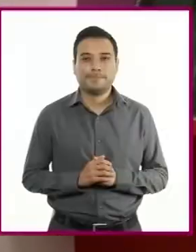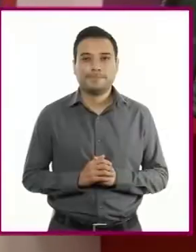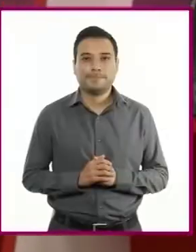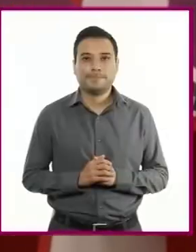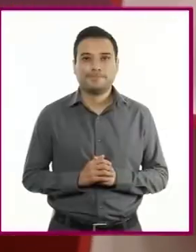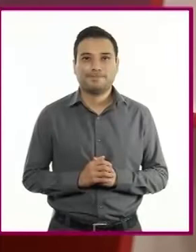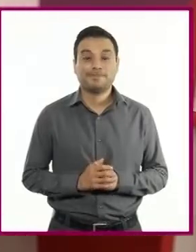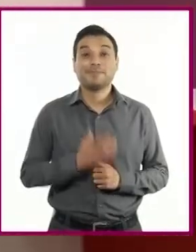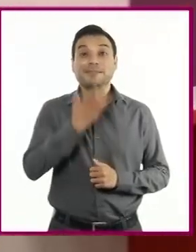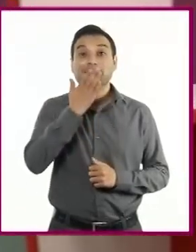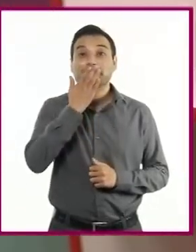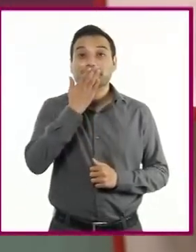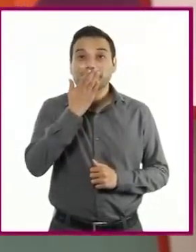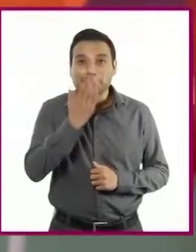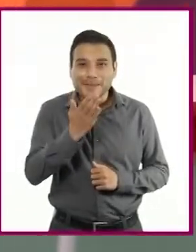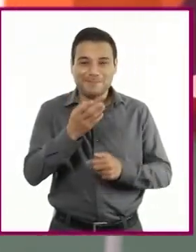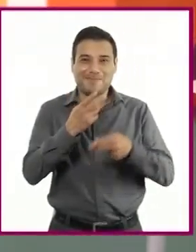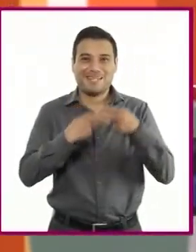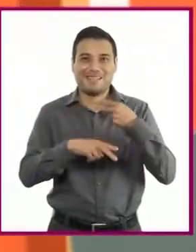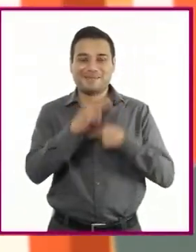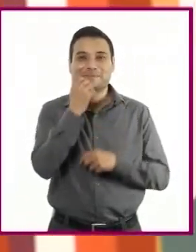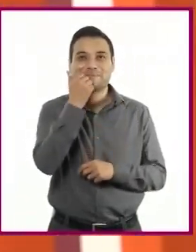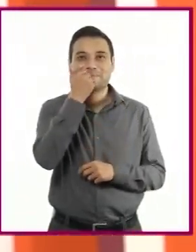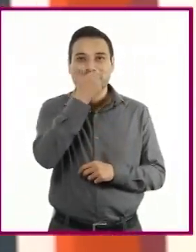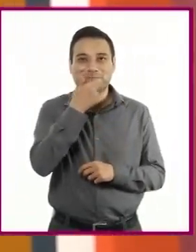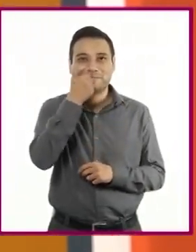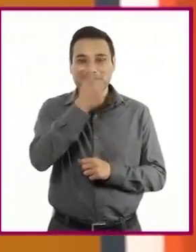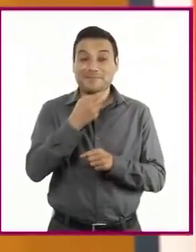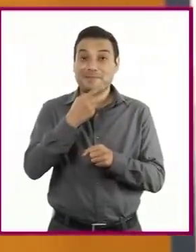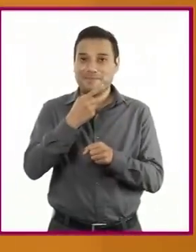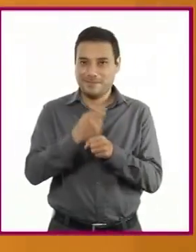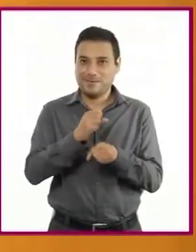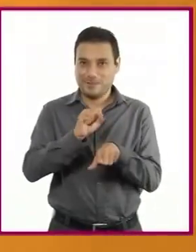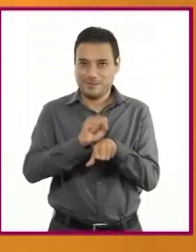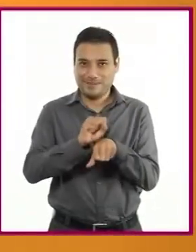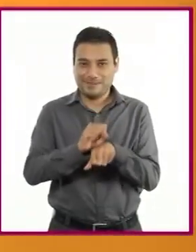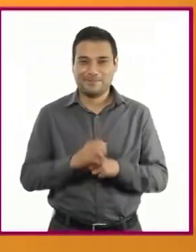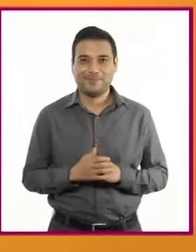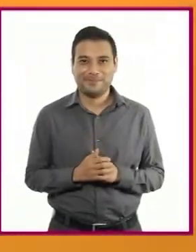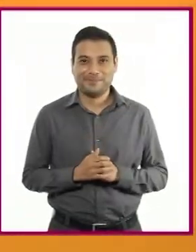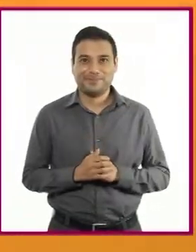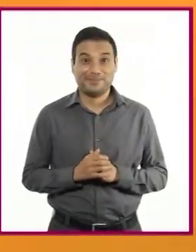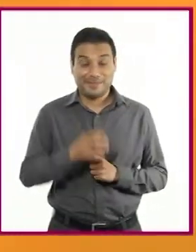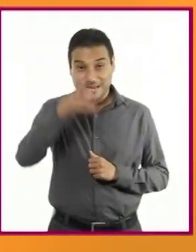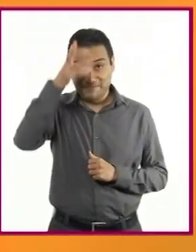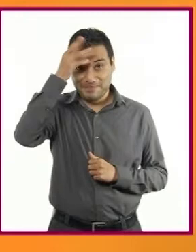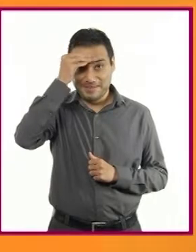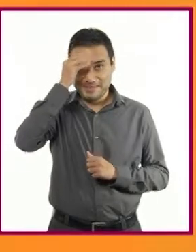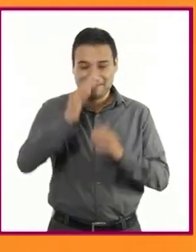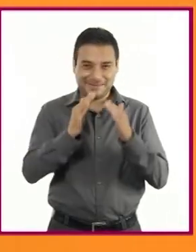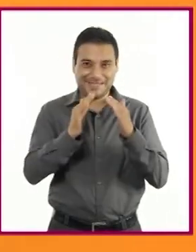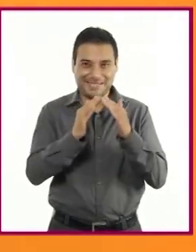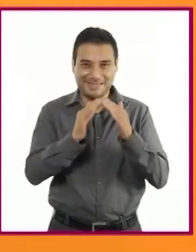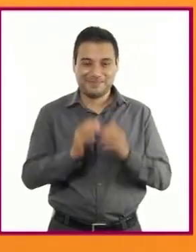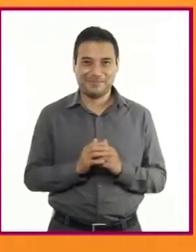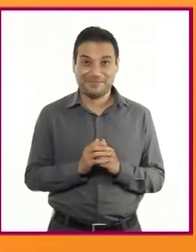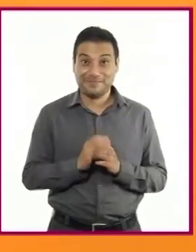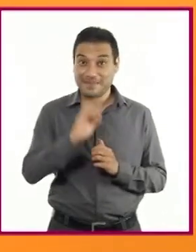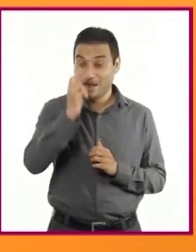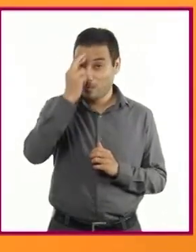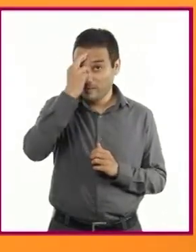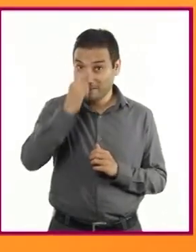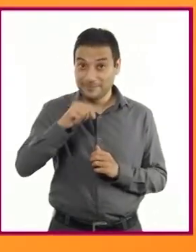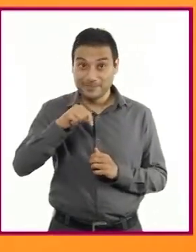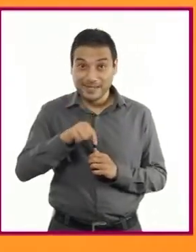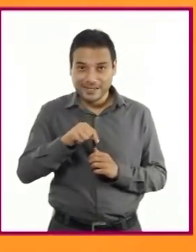Nuevamente les damos la bienvenida a las alumnas y alumnos de primer grado de secundaria a Aprende en Casa. Recuerden que esta